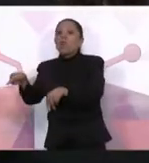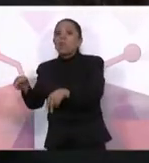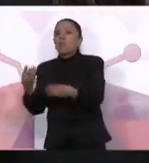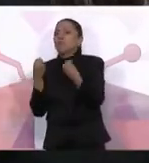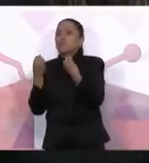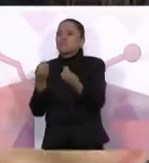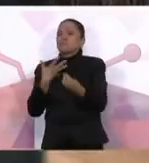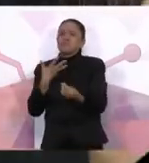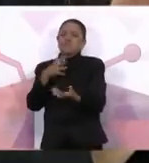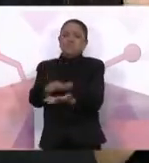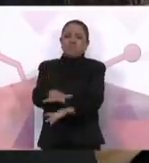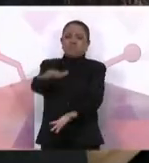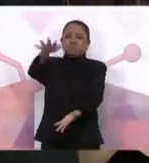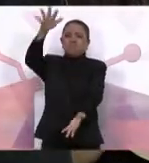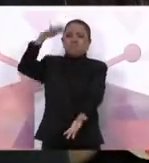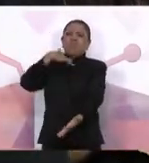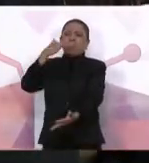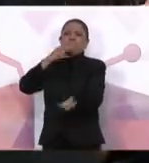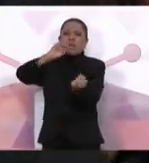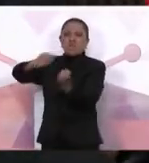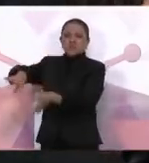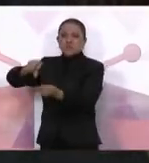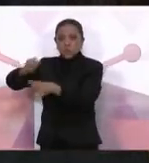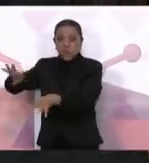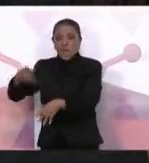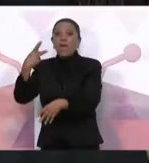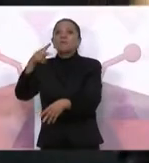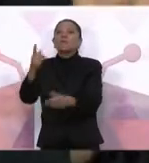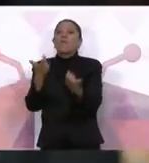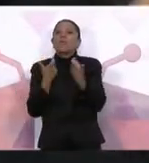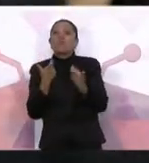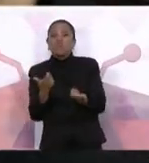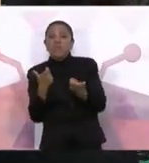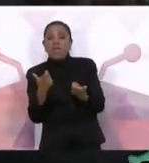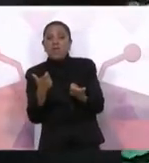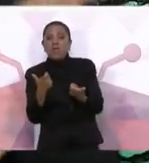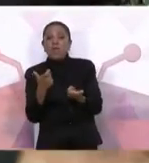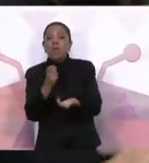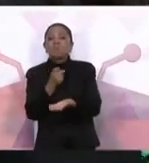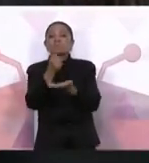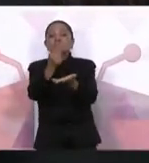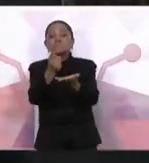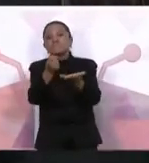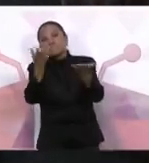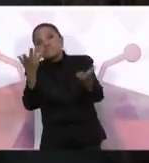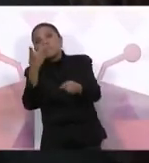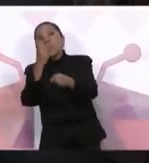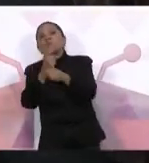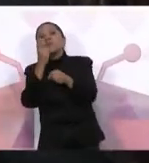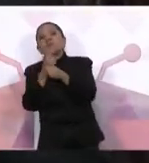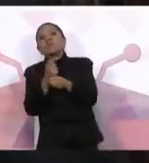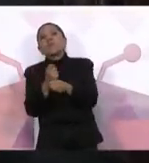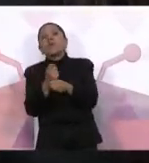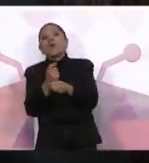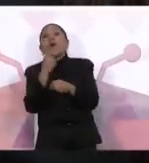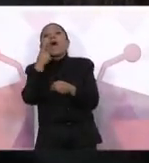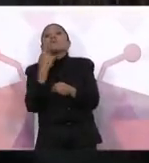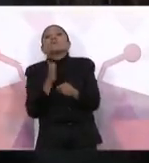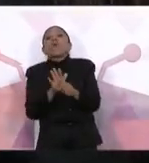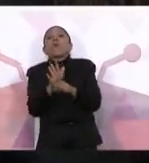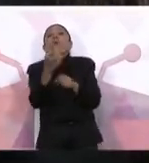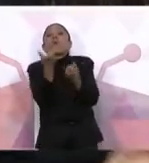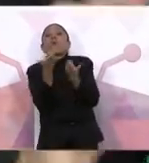la cantidad de presupuesto que se destinaría pues definitivamente habría que empezar por destinar un presupuesto porque no hay una